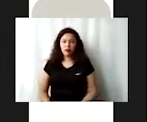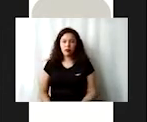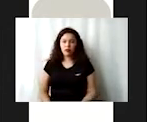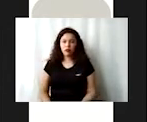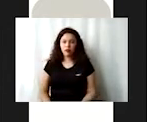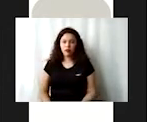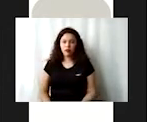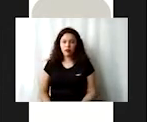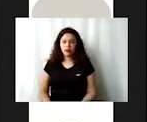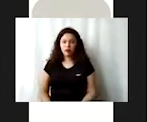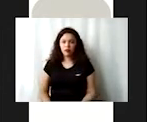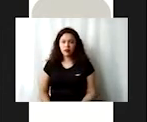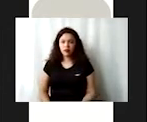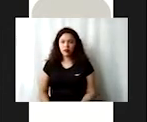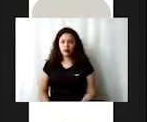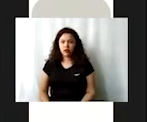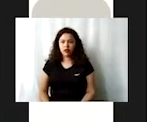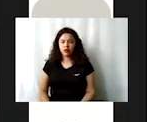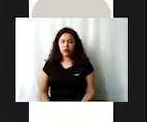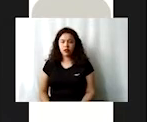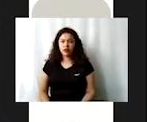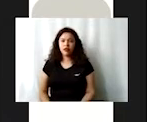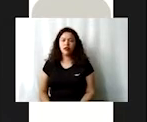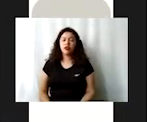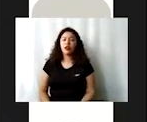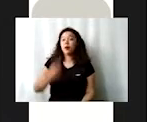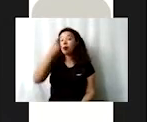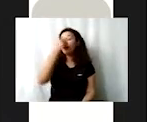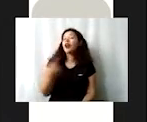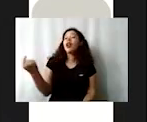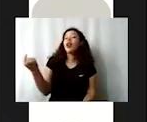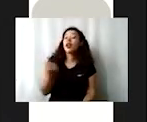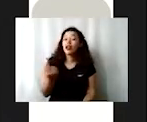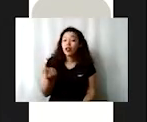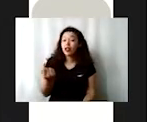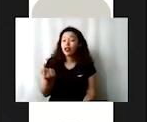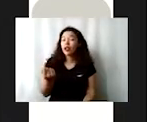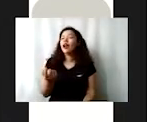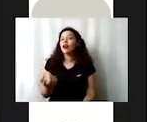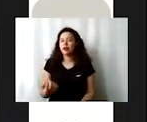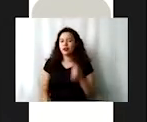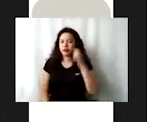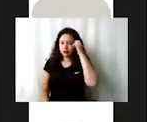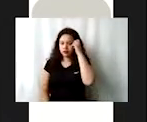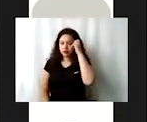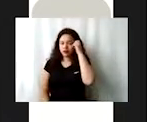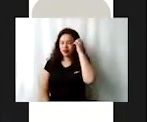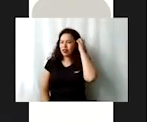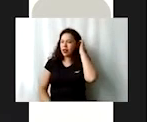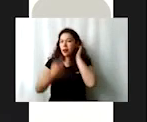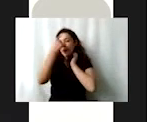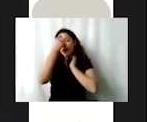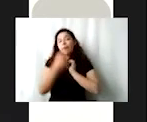el puesto sería el para qué. El para qué sería ese puesto, ¿no? Sería una de